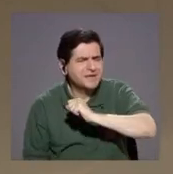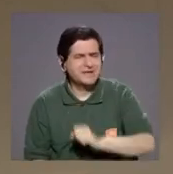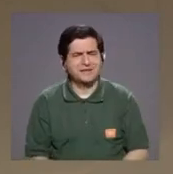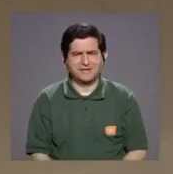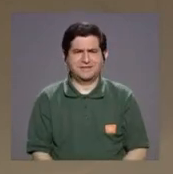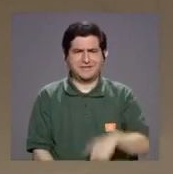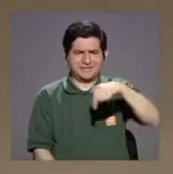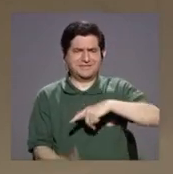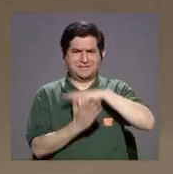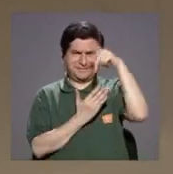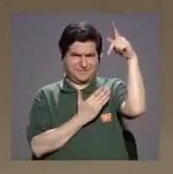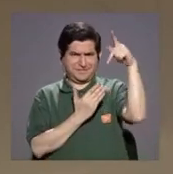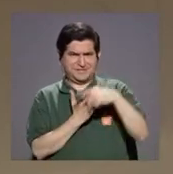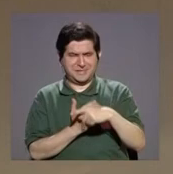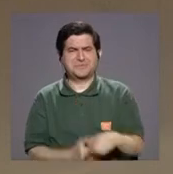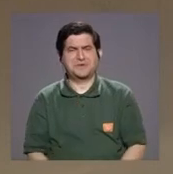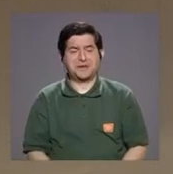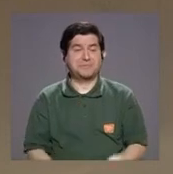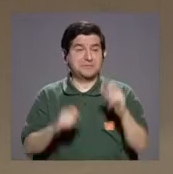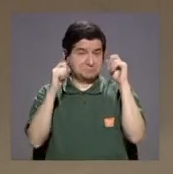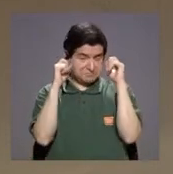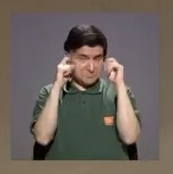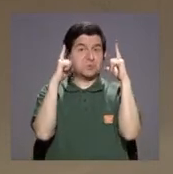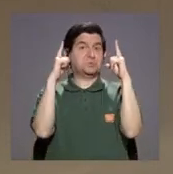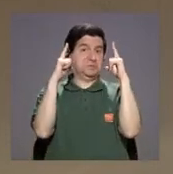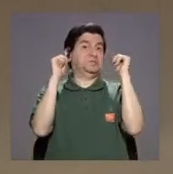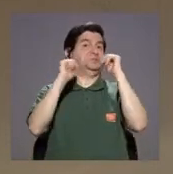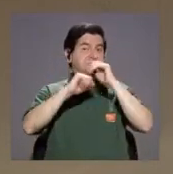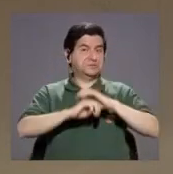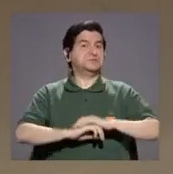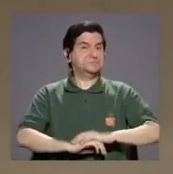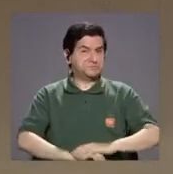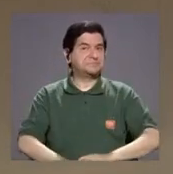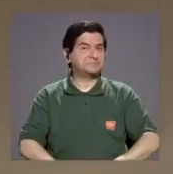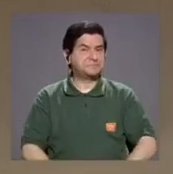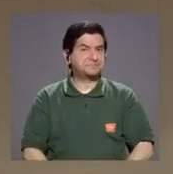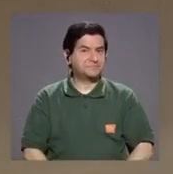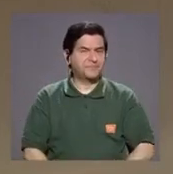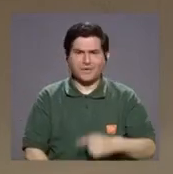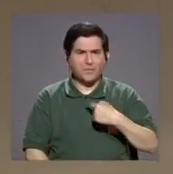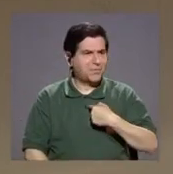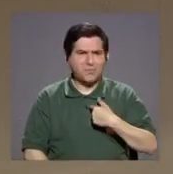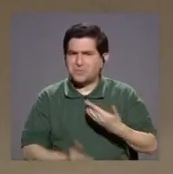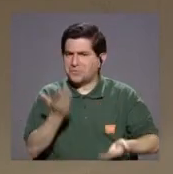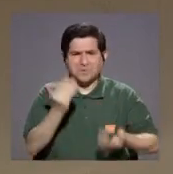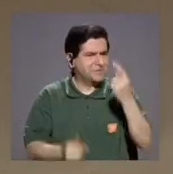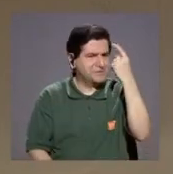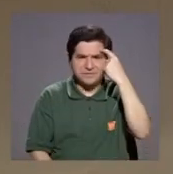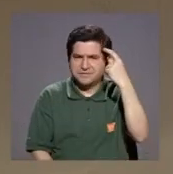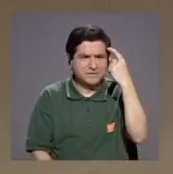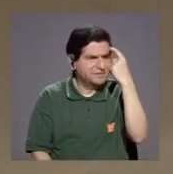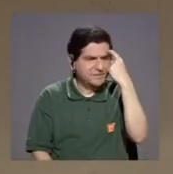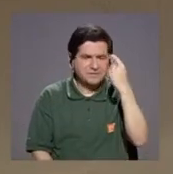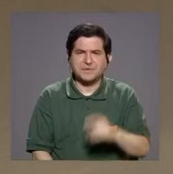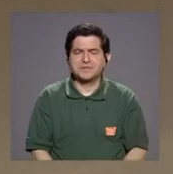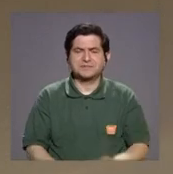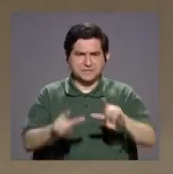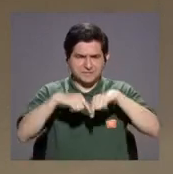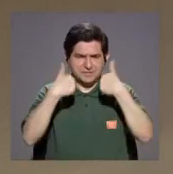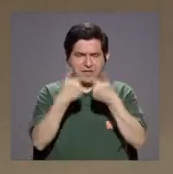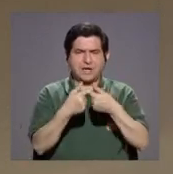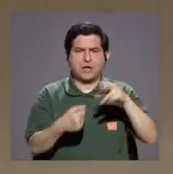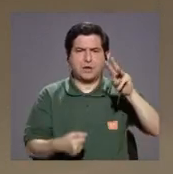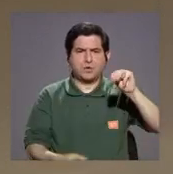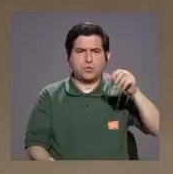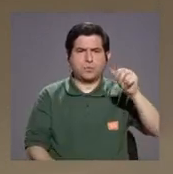programa hasta sorprendente porque a uno no se le ocurriría que el grupo mont está